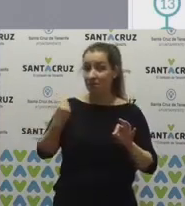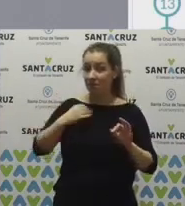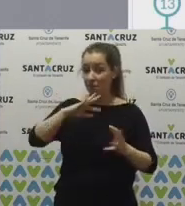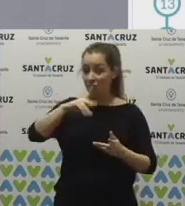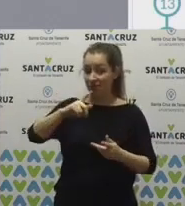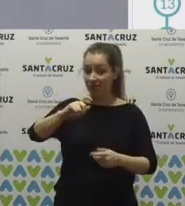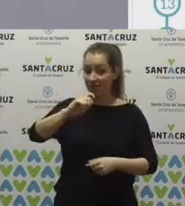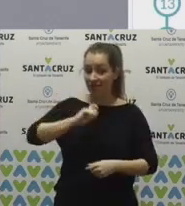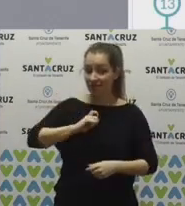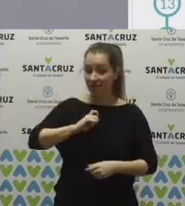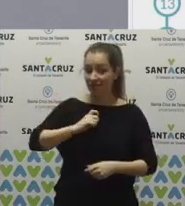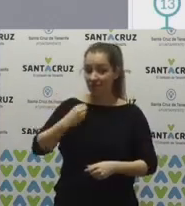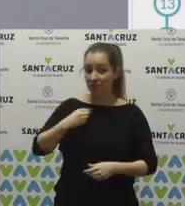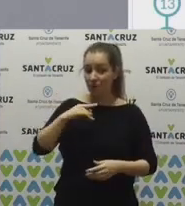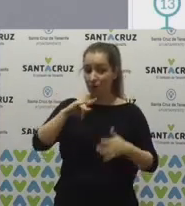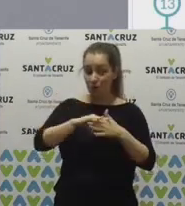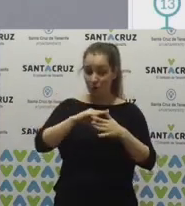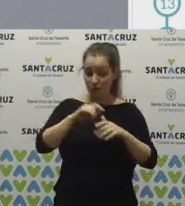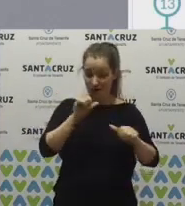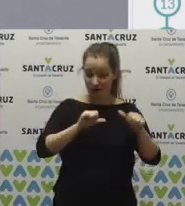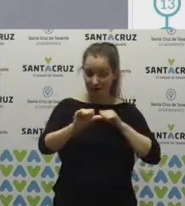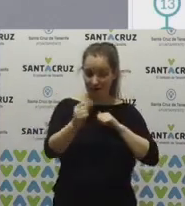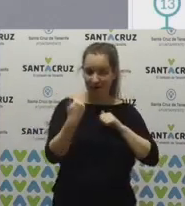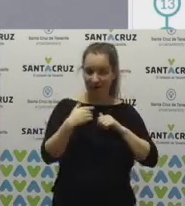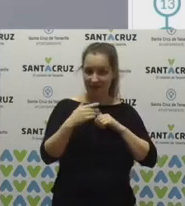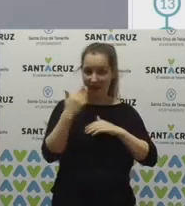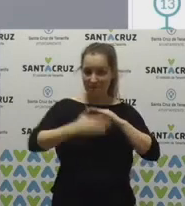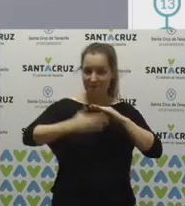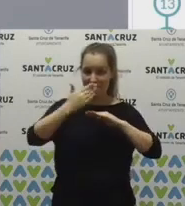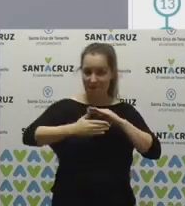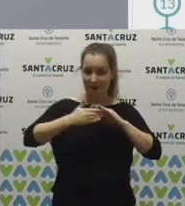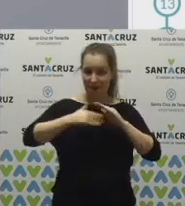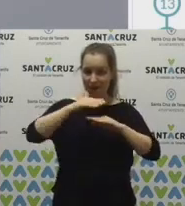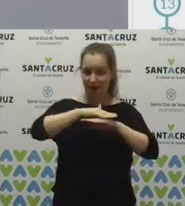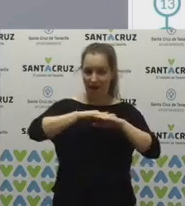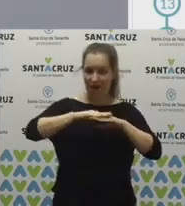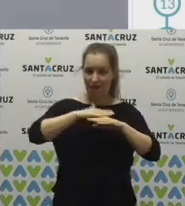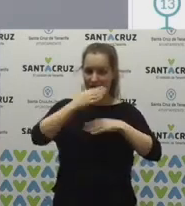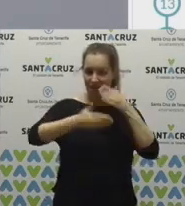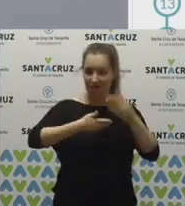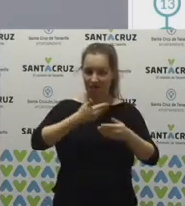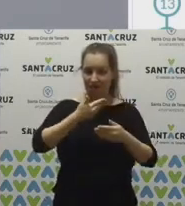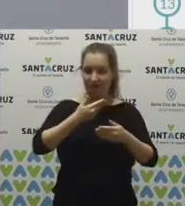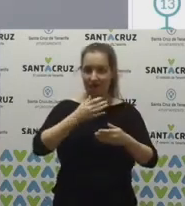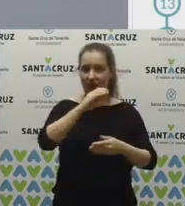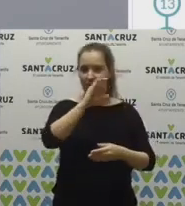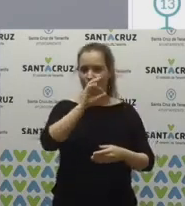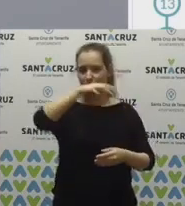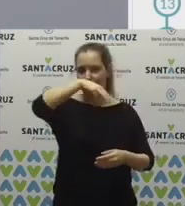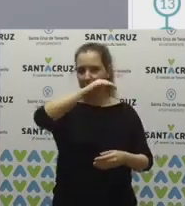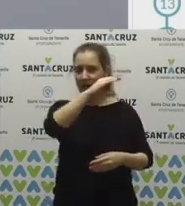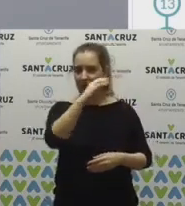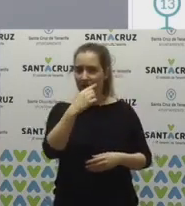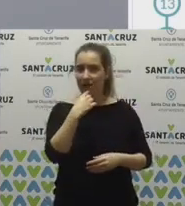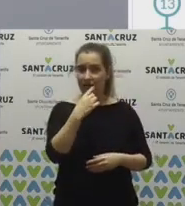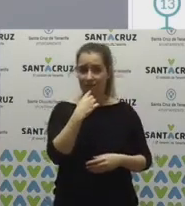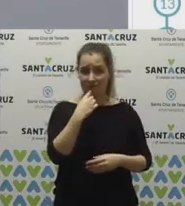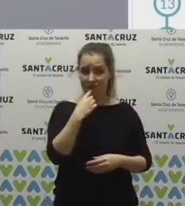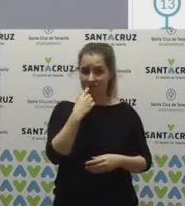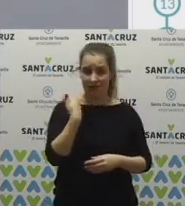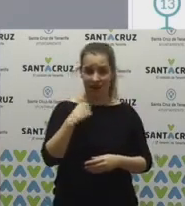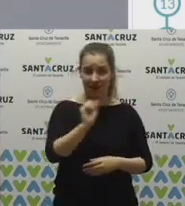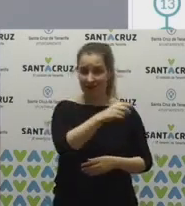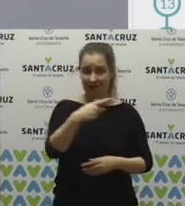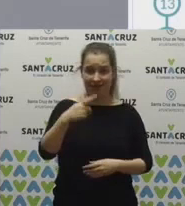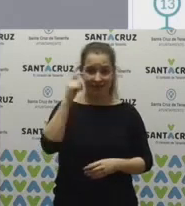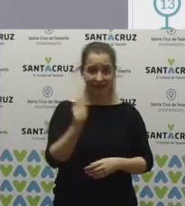se empiecen a contar los plazos administrativos la cotmac tendrá que publicar la sentencia cánula un plan general de toda esta ciudad por